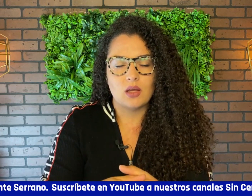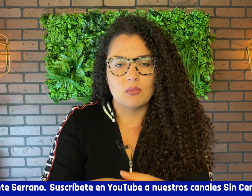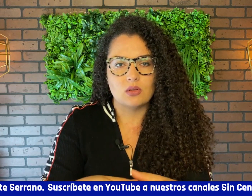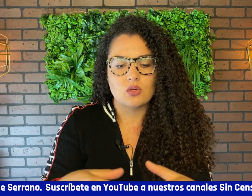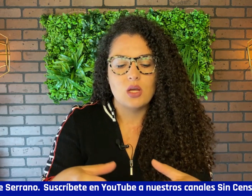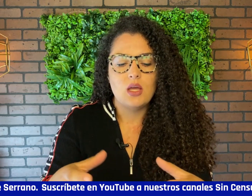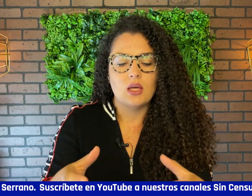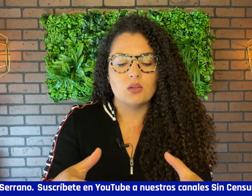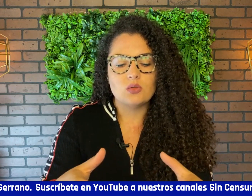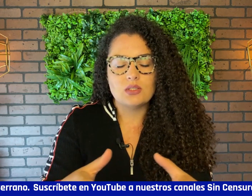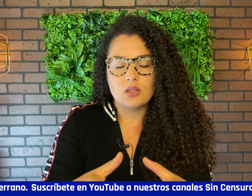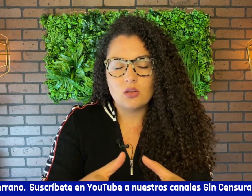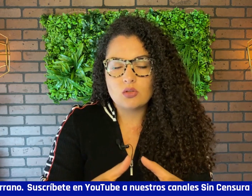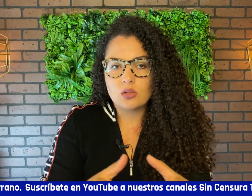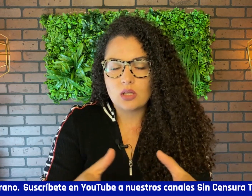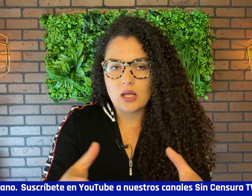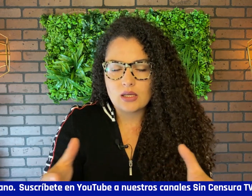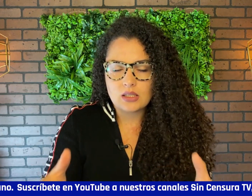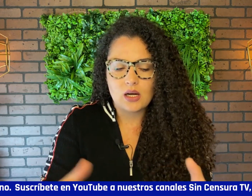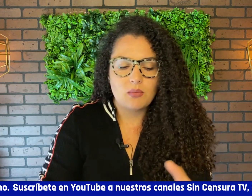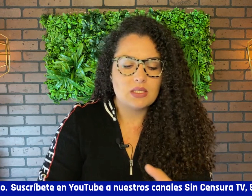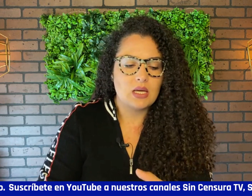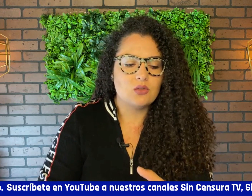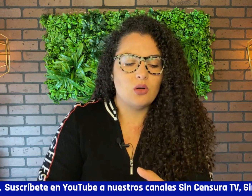importante de medicamentos. Entonces, todo esto